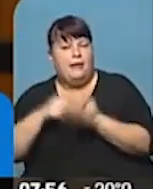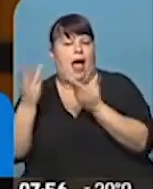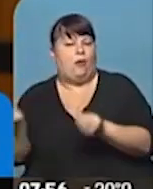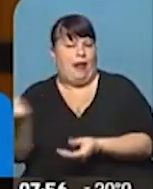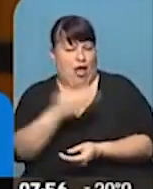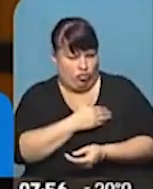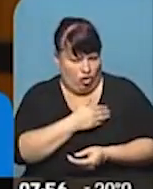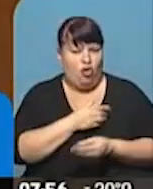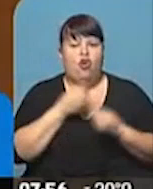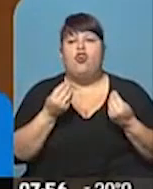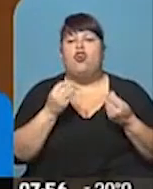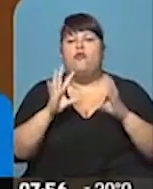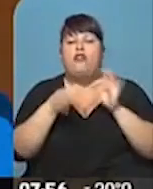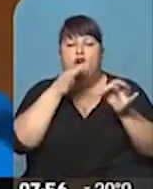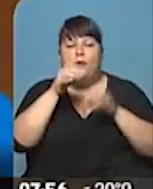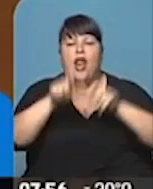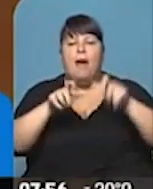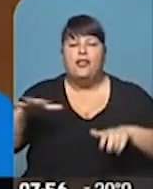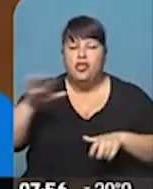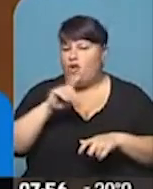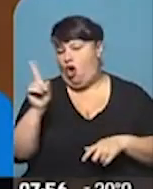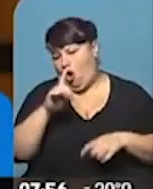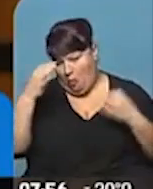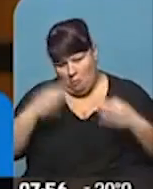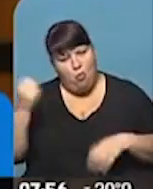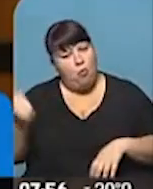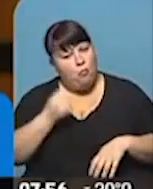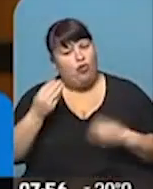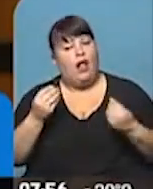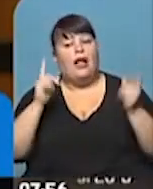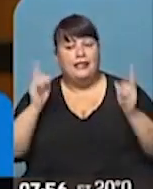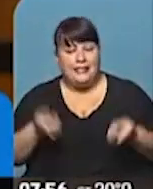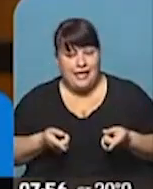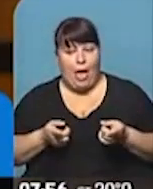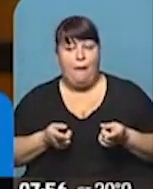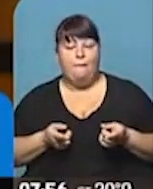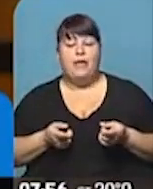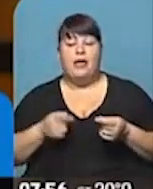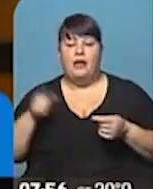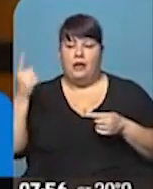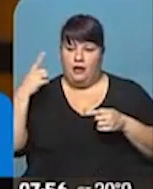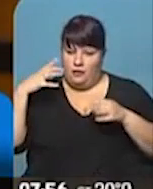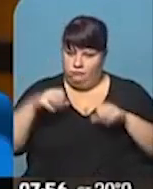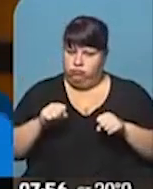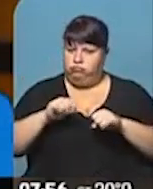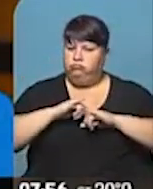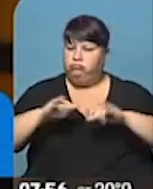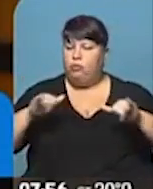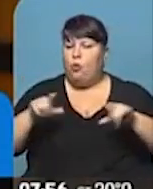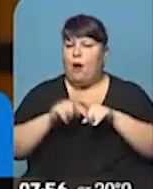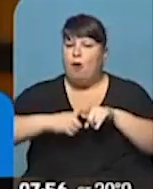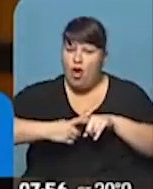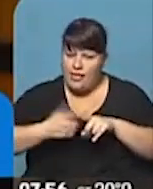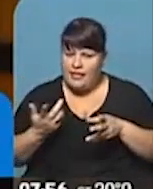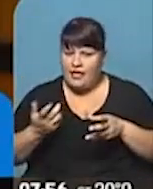todos. Ahora, ¿cómo fue el diálogo con los vecinos? No, la verdad que muy importante porque también se apropió de una campaña política